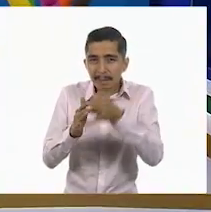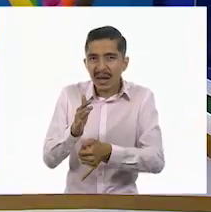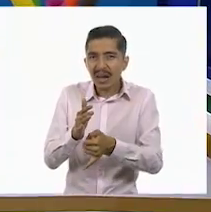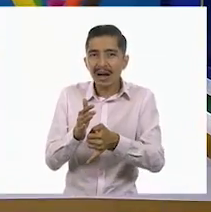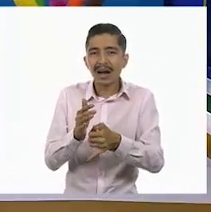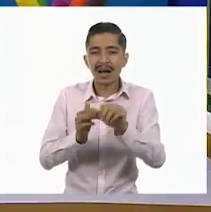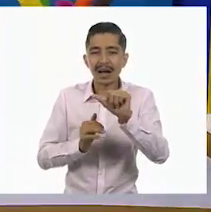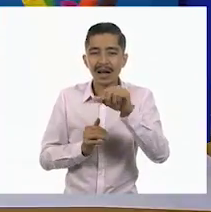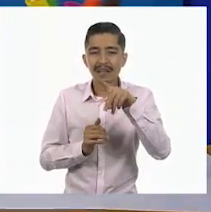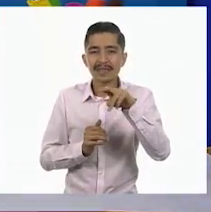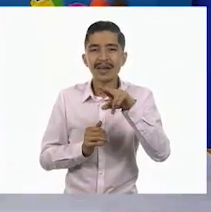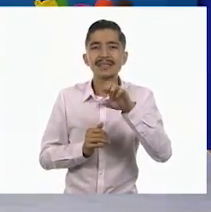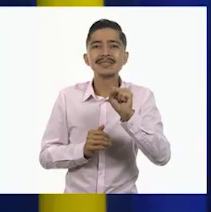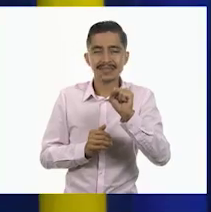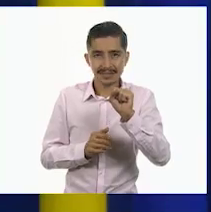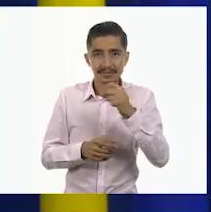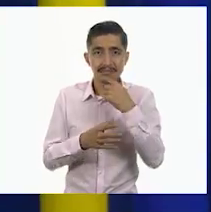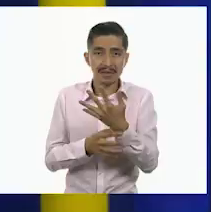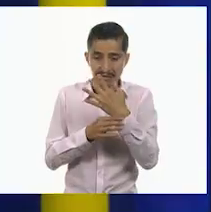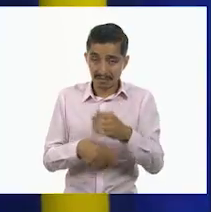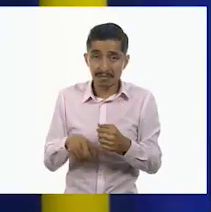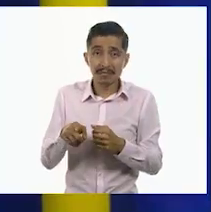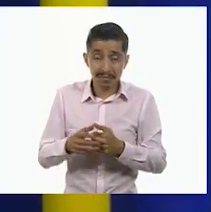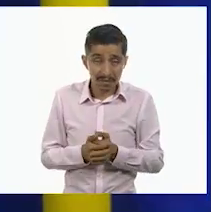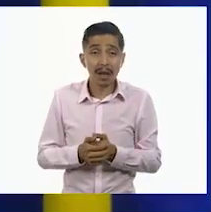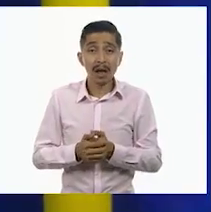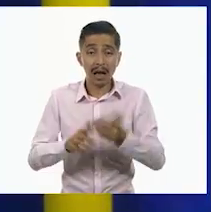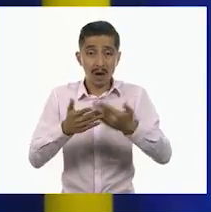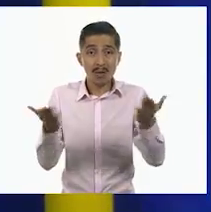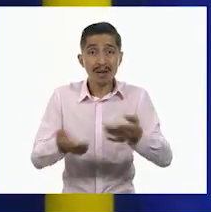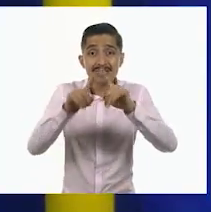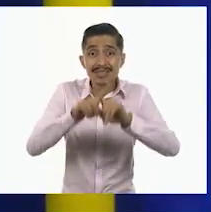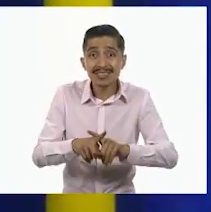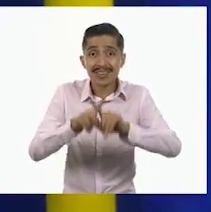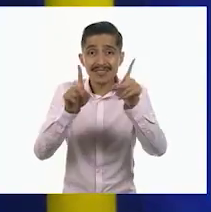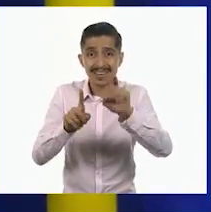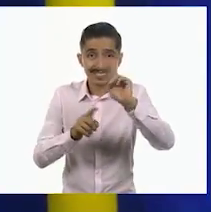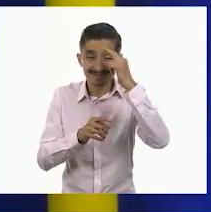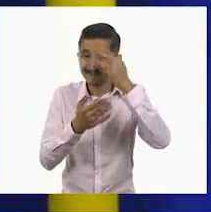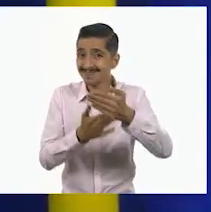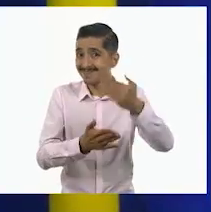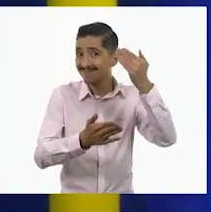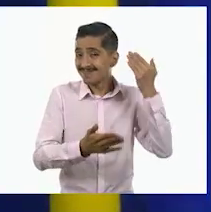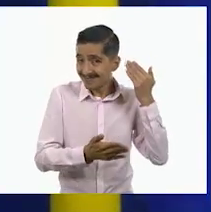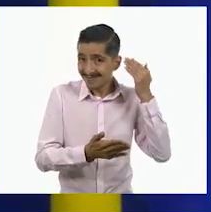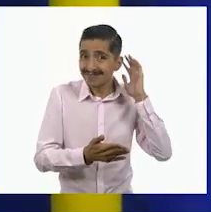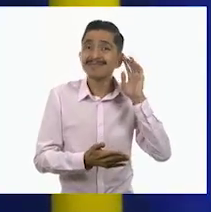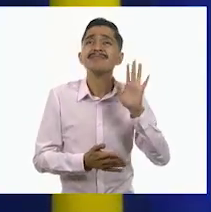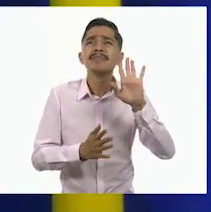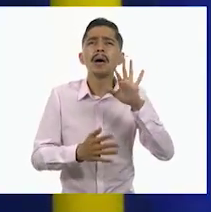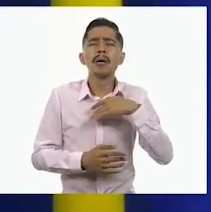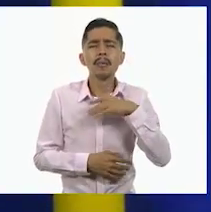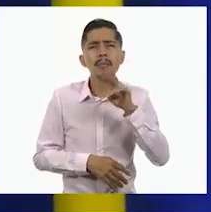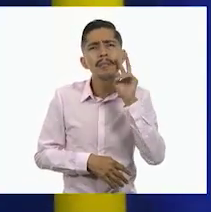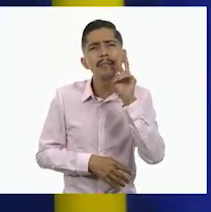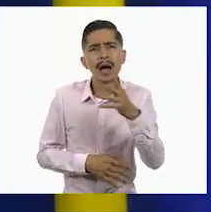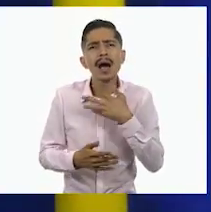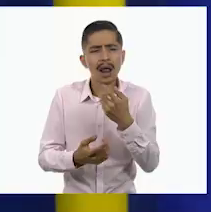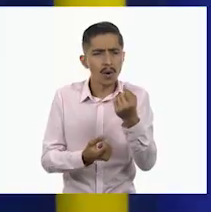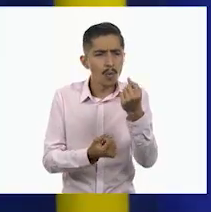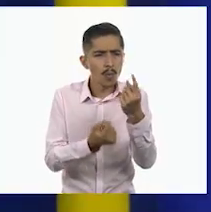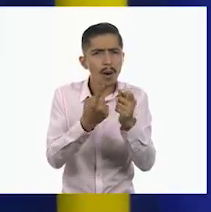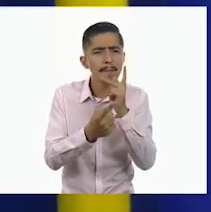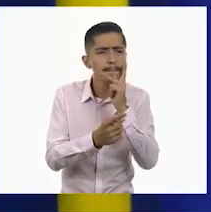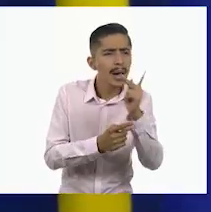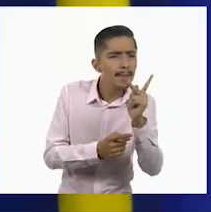su madre? Creo que ahora, a diferencia de la ocasión anterior, vemos que hay palabras,